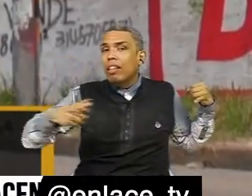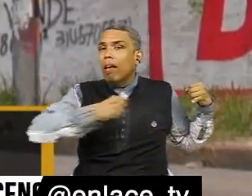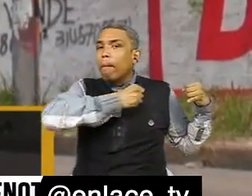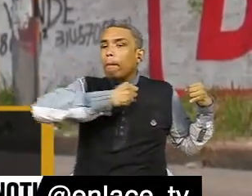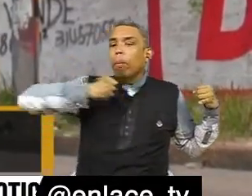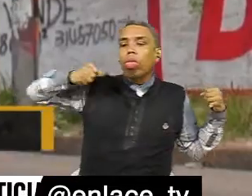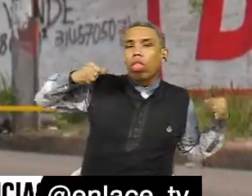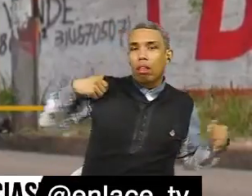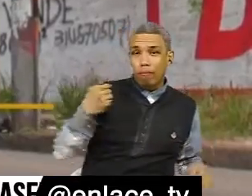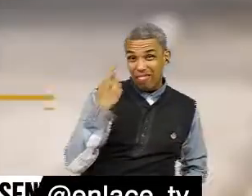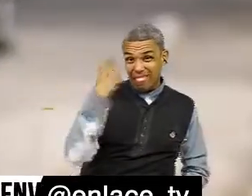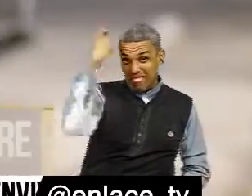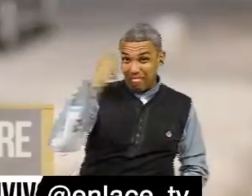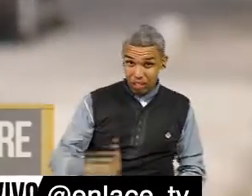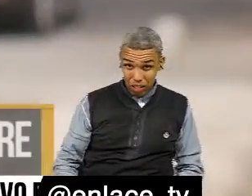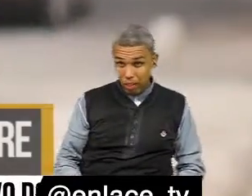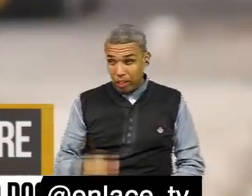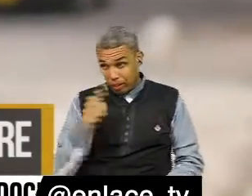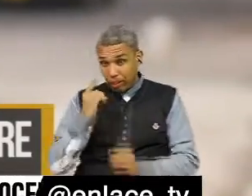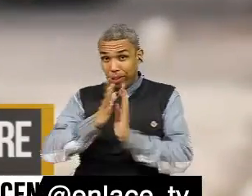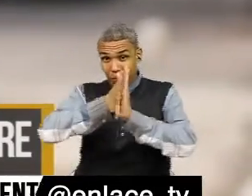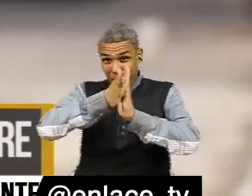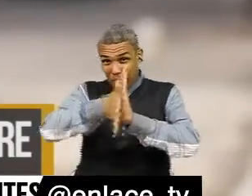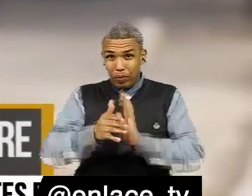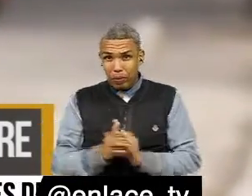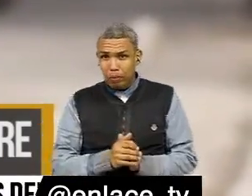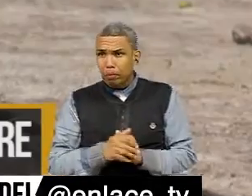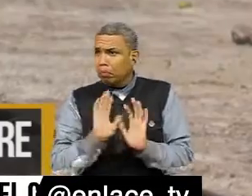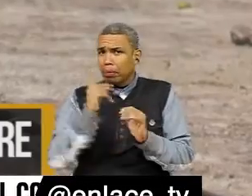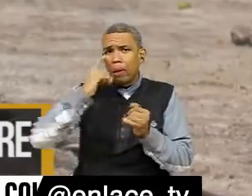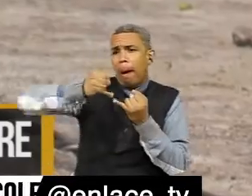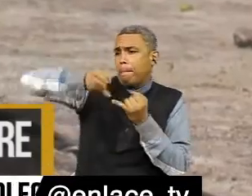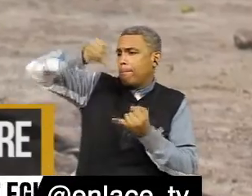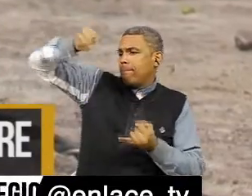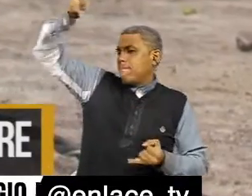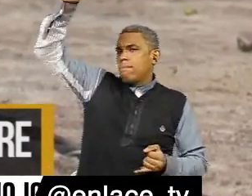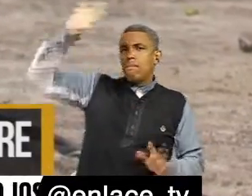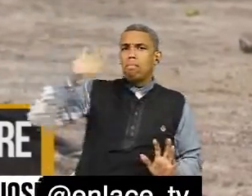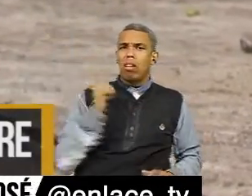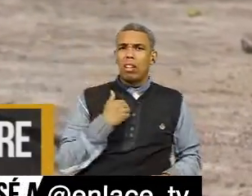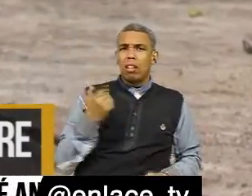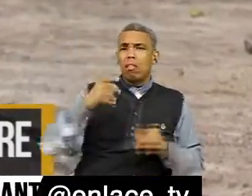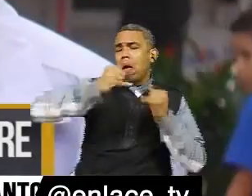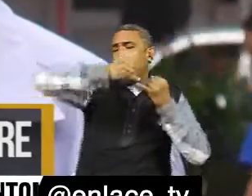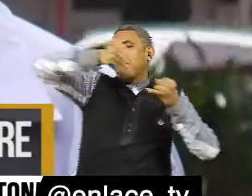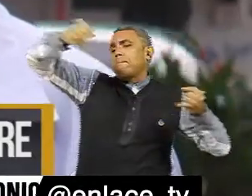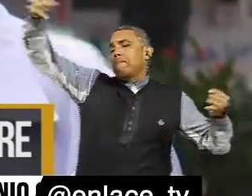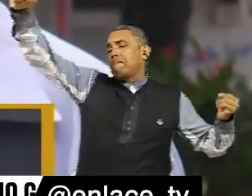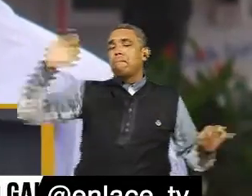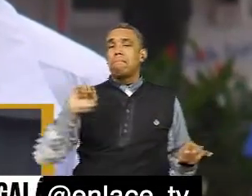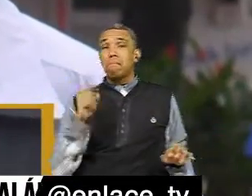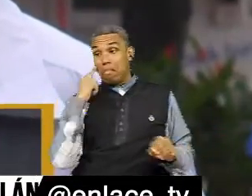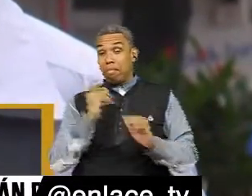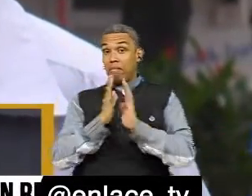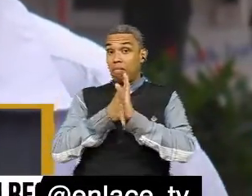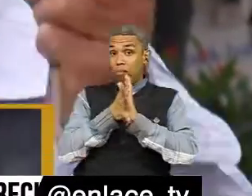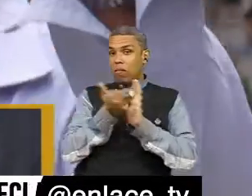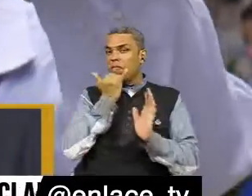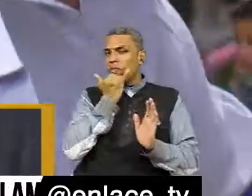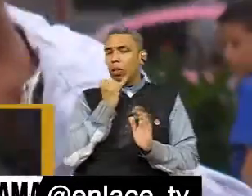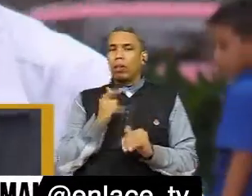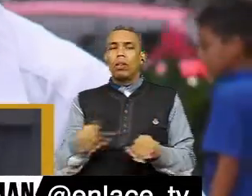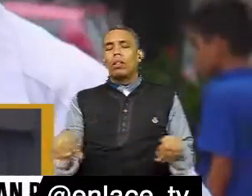sector comercial, por poco queda degollado por un cable que colgaba sin que la empresa responsable del mismo atendiera el caso. Es 4:30 de la mañana, cuando